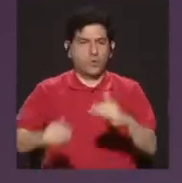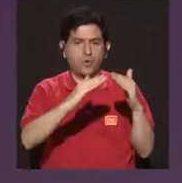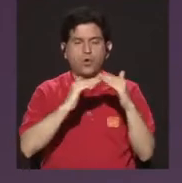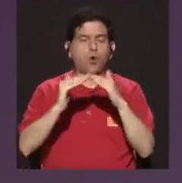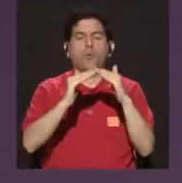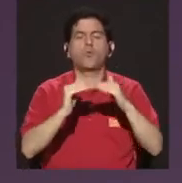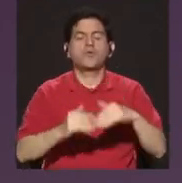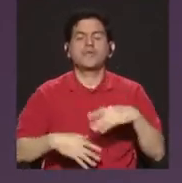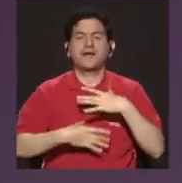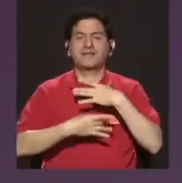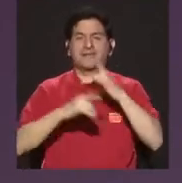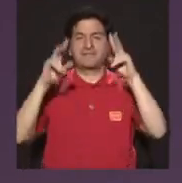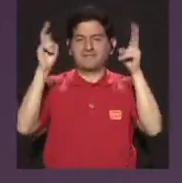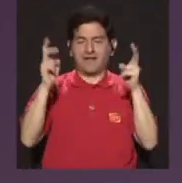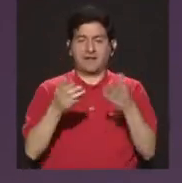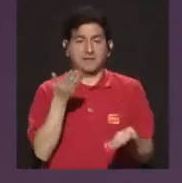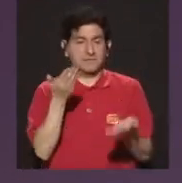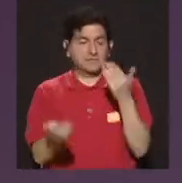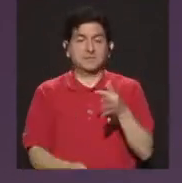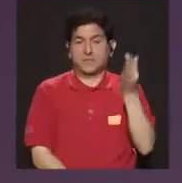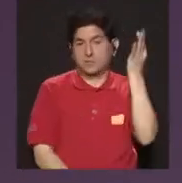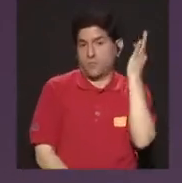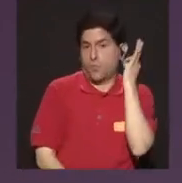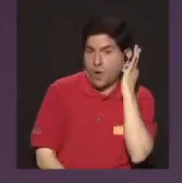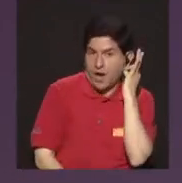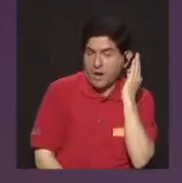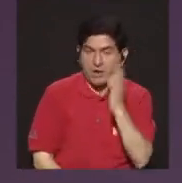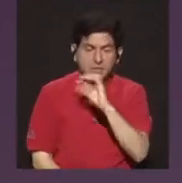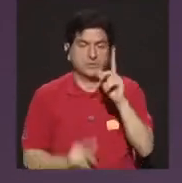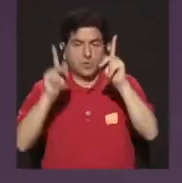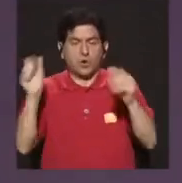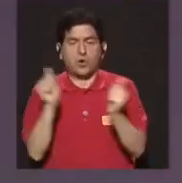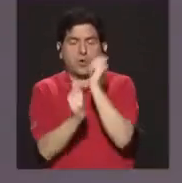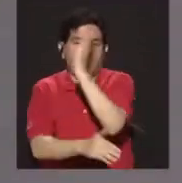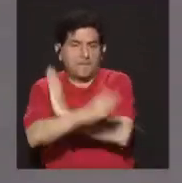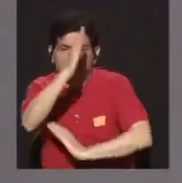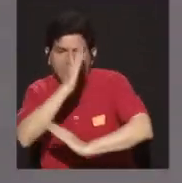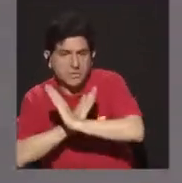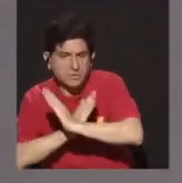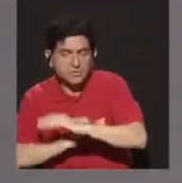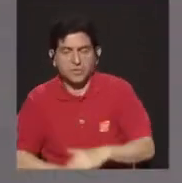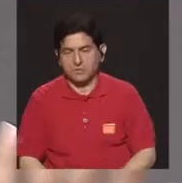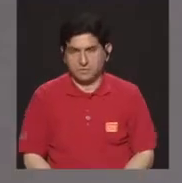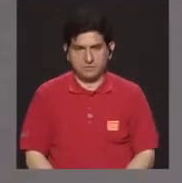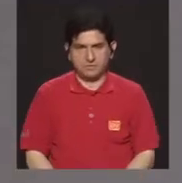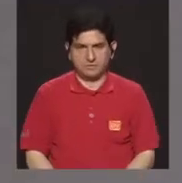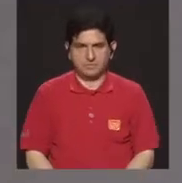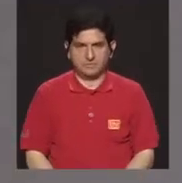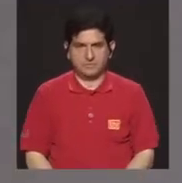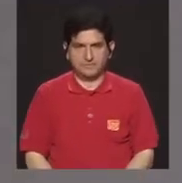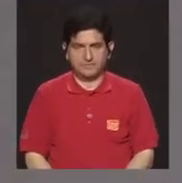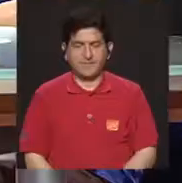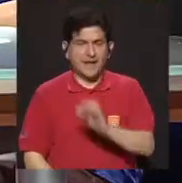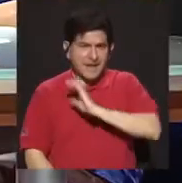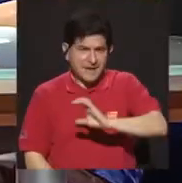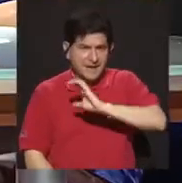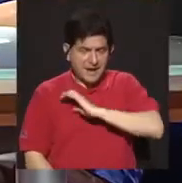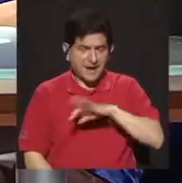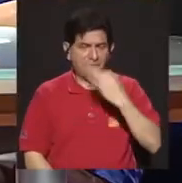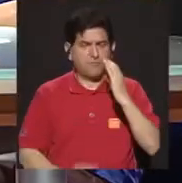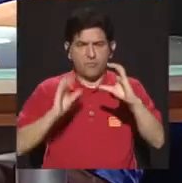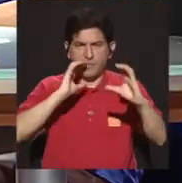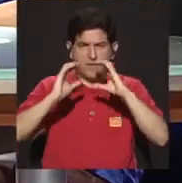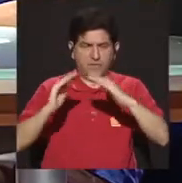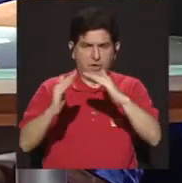entonces como usted le dice puede ser una comunidad de mujeres una comunidad de personas con discapacidad en fin los la característica de los medios